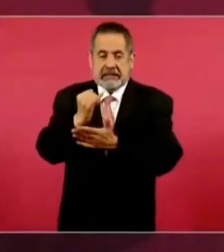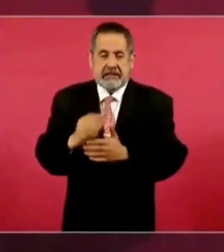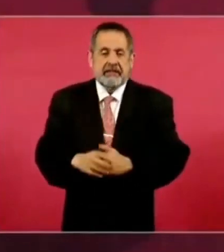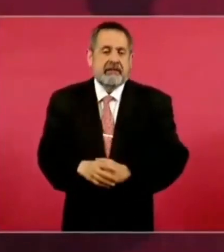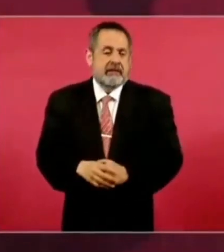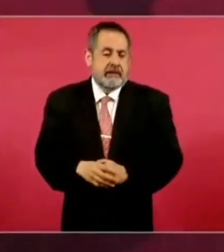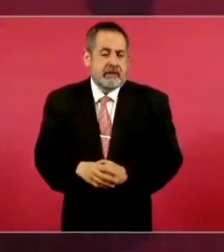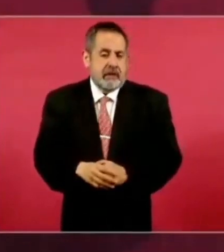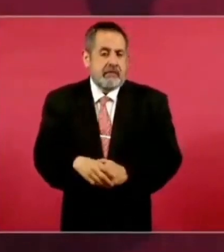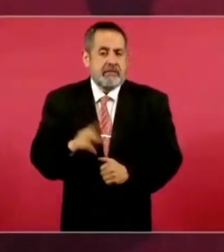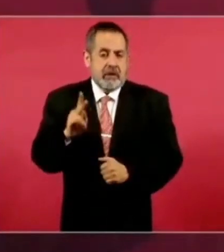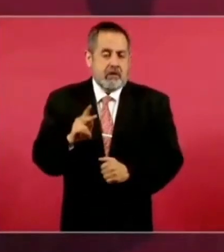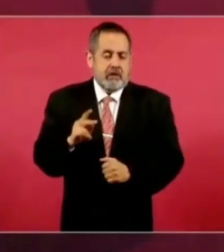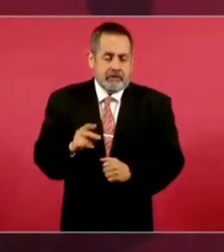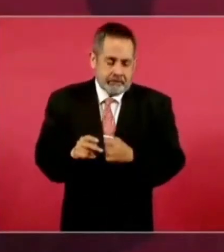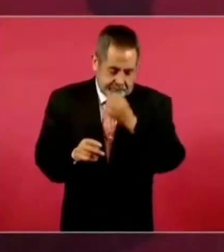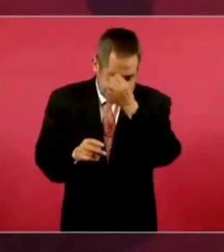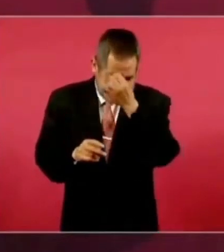Pero sí es